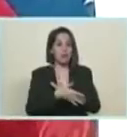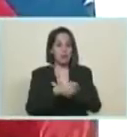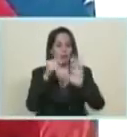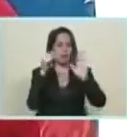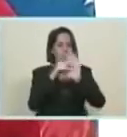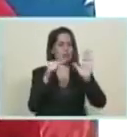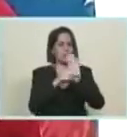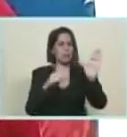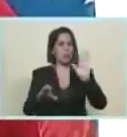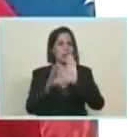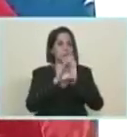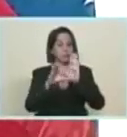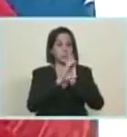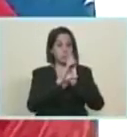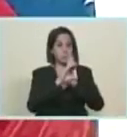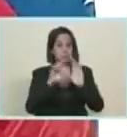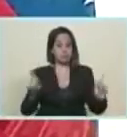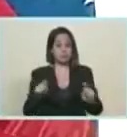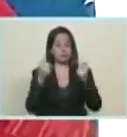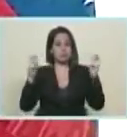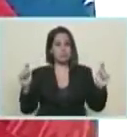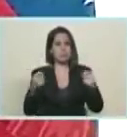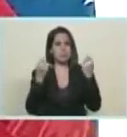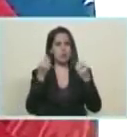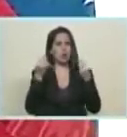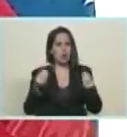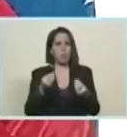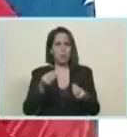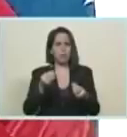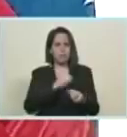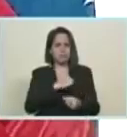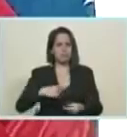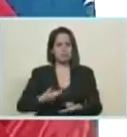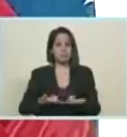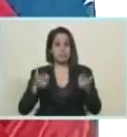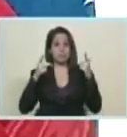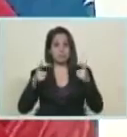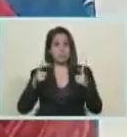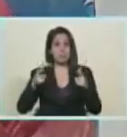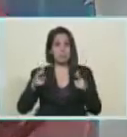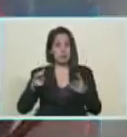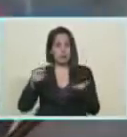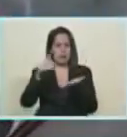Artículos de la Constitución que recuperaron la soberanía. Clase obrera consciente.